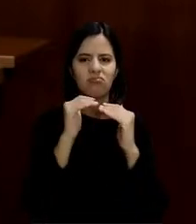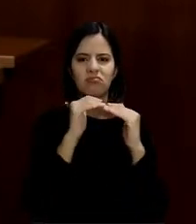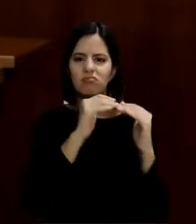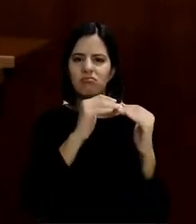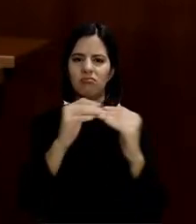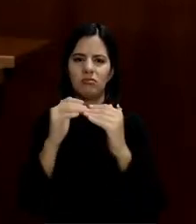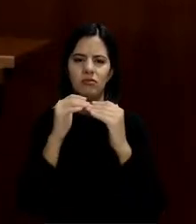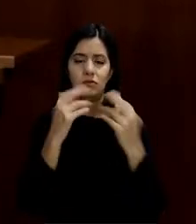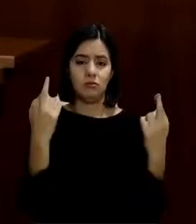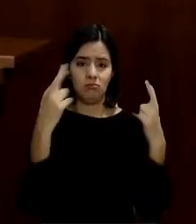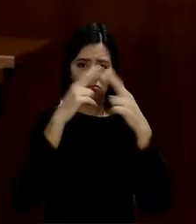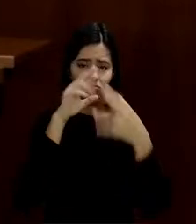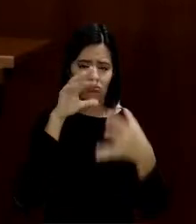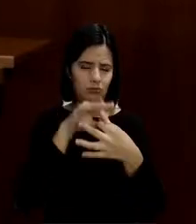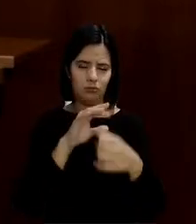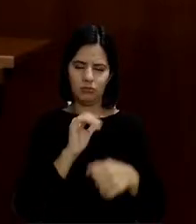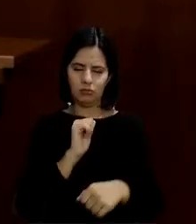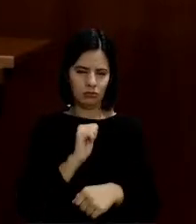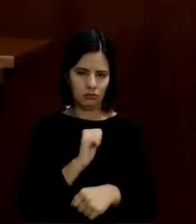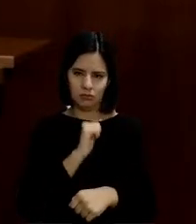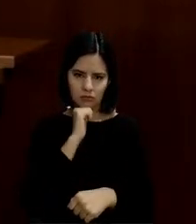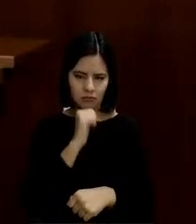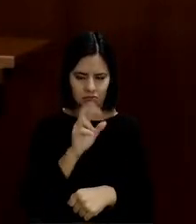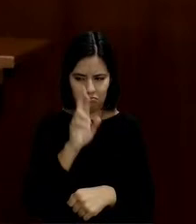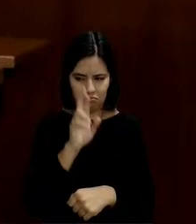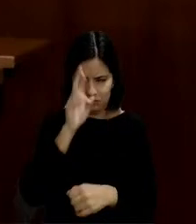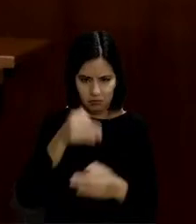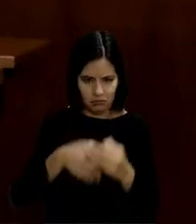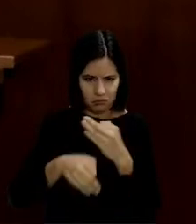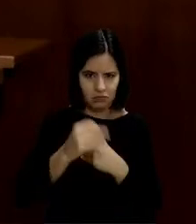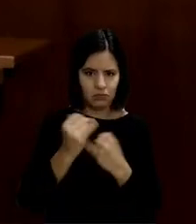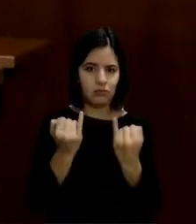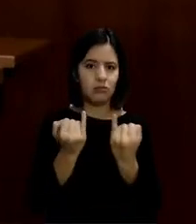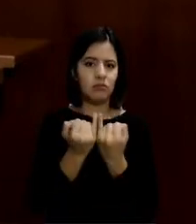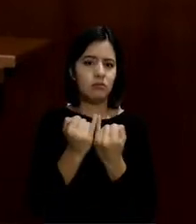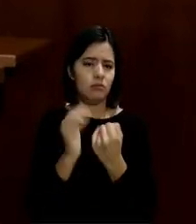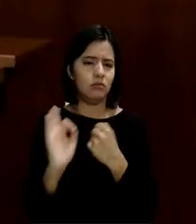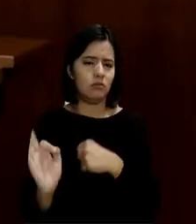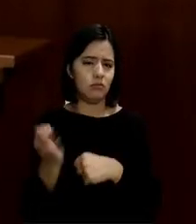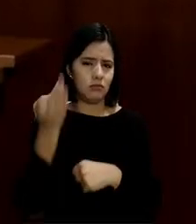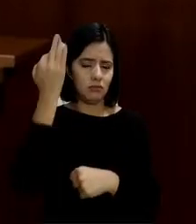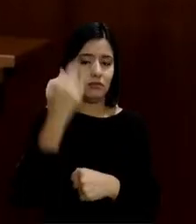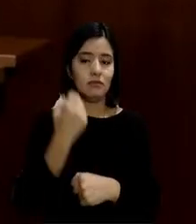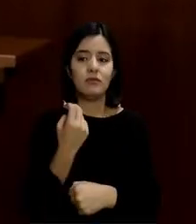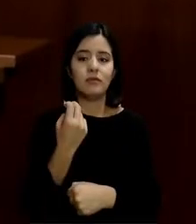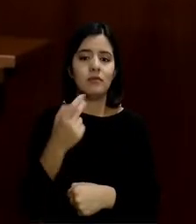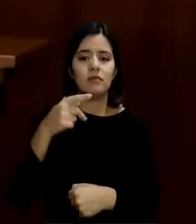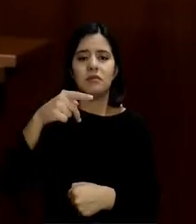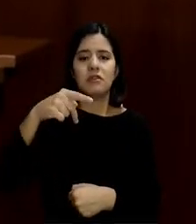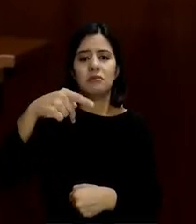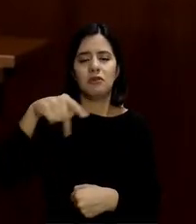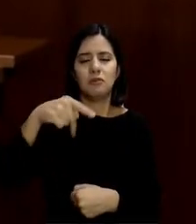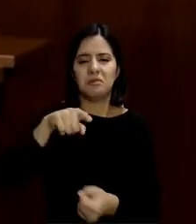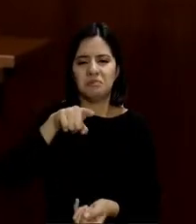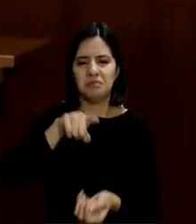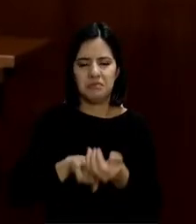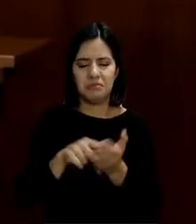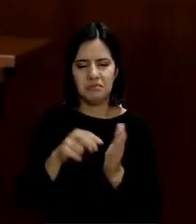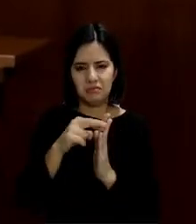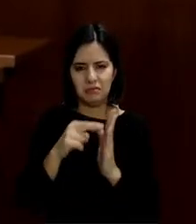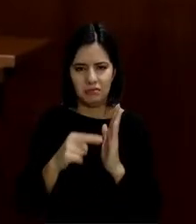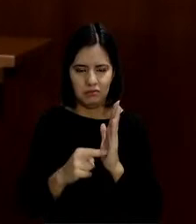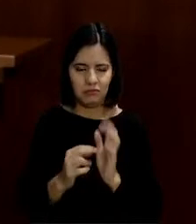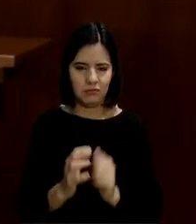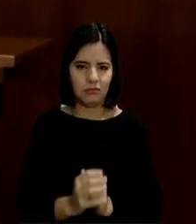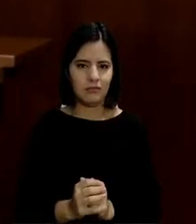compuesta por los estados libres y soberanos, con todo lo concerniente a su régimen interior.